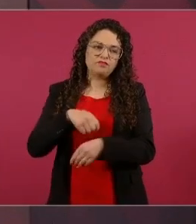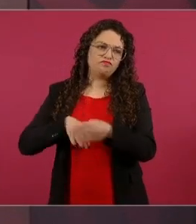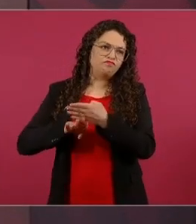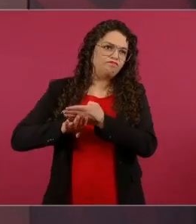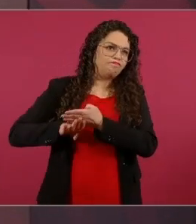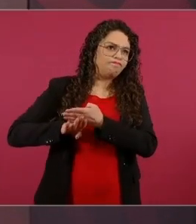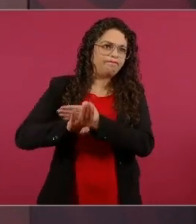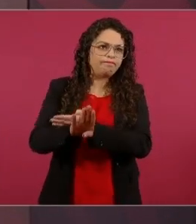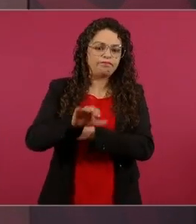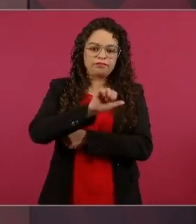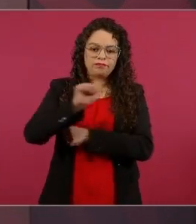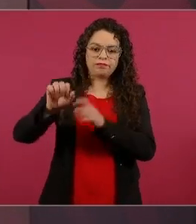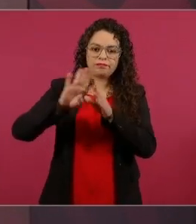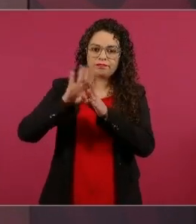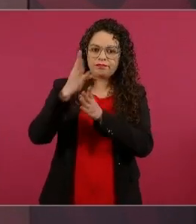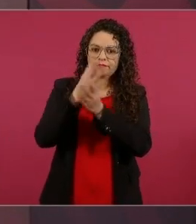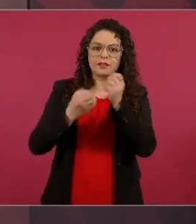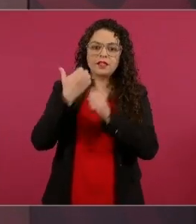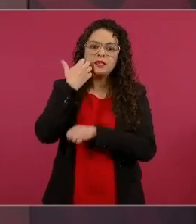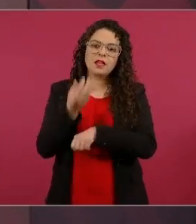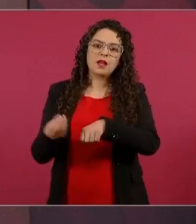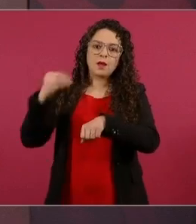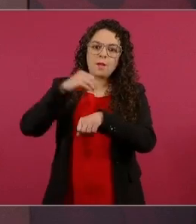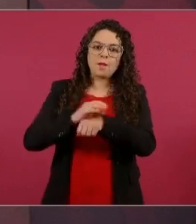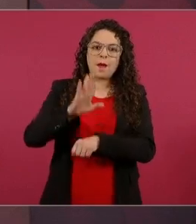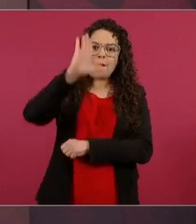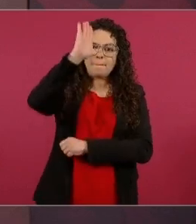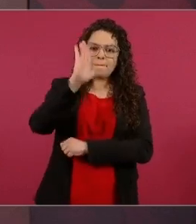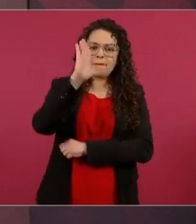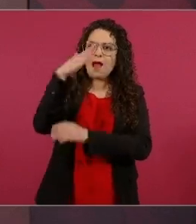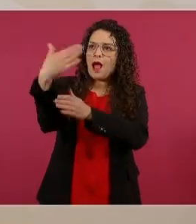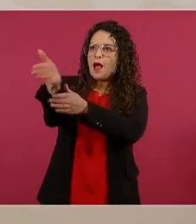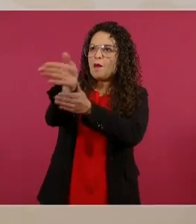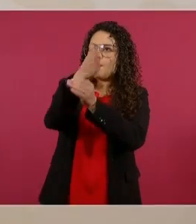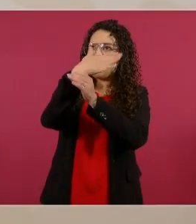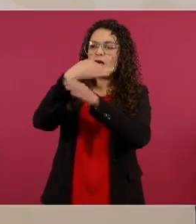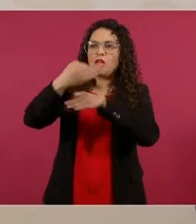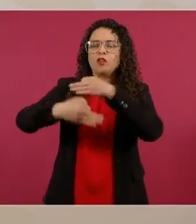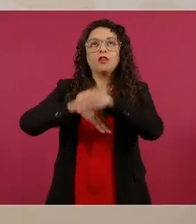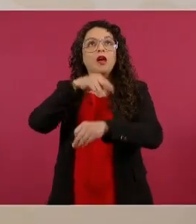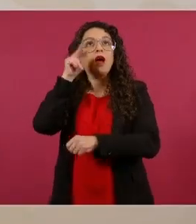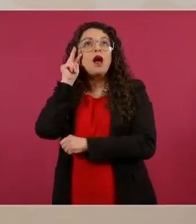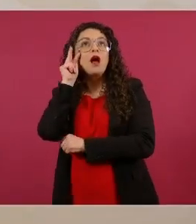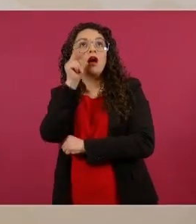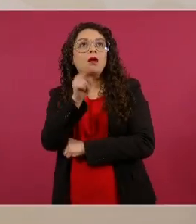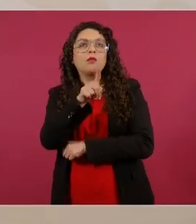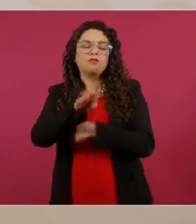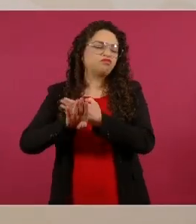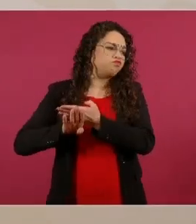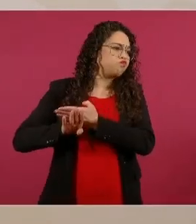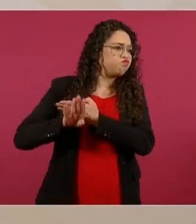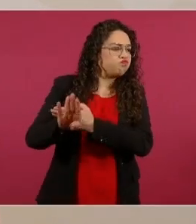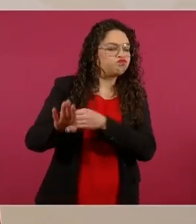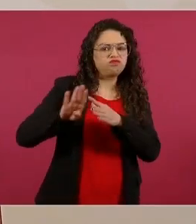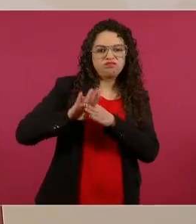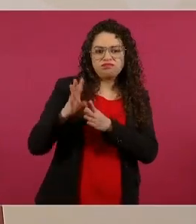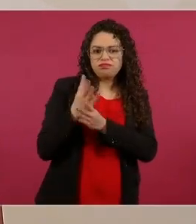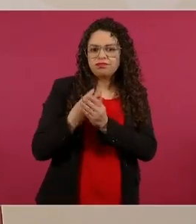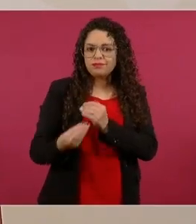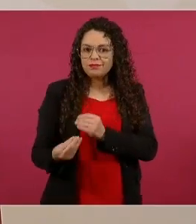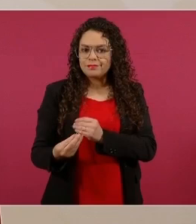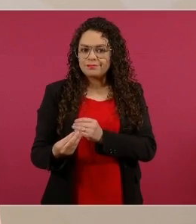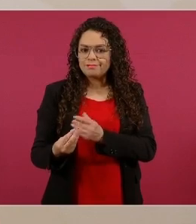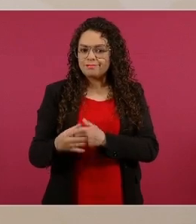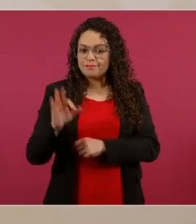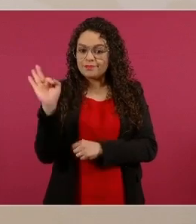migrante en lo alto Y si llegan a un acuerdo